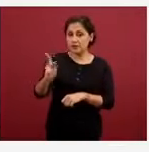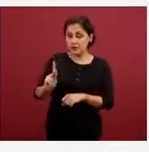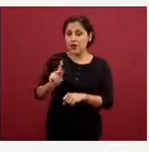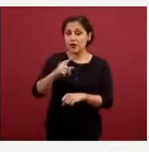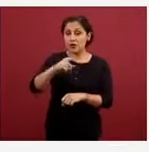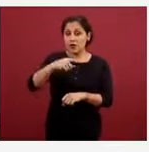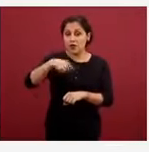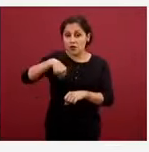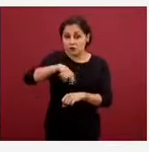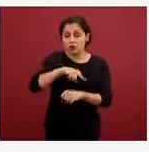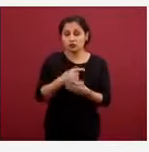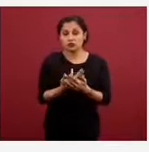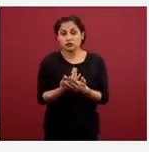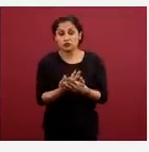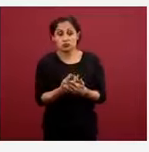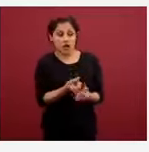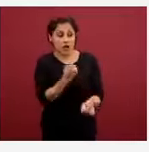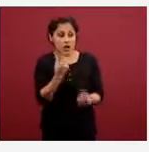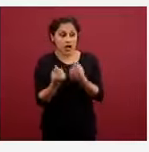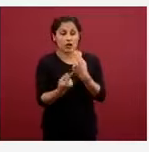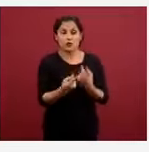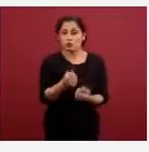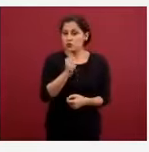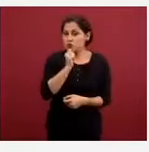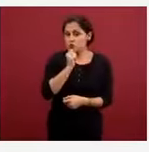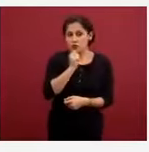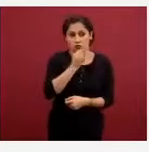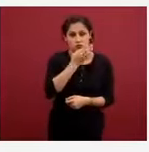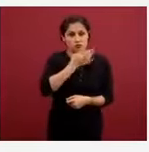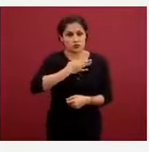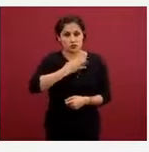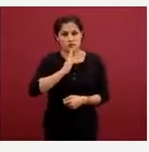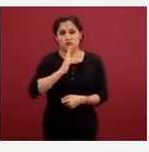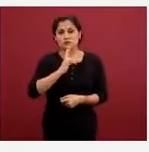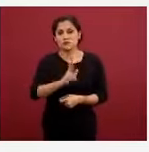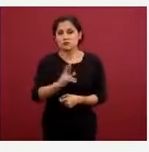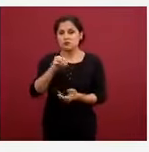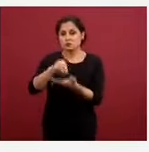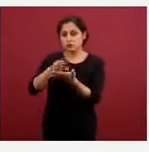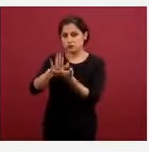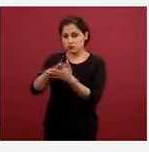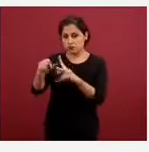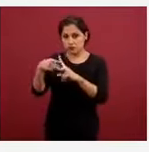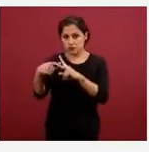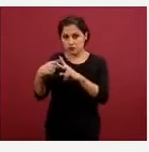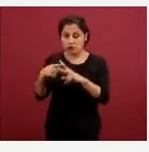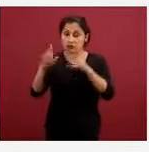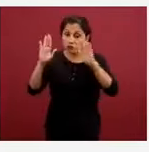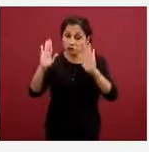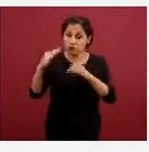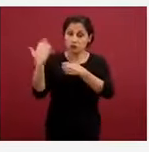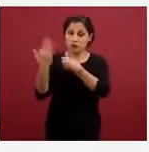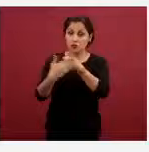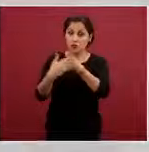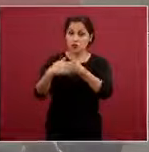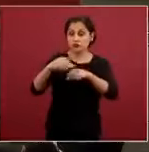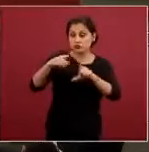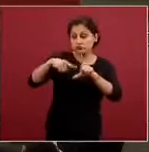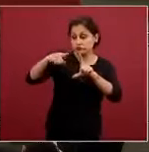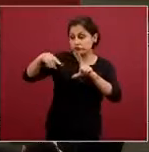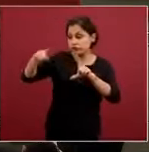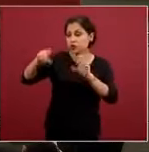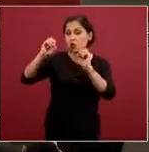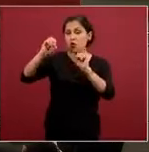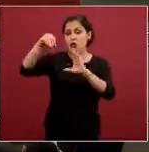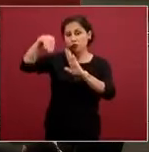todavía resultados. Por lo tanto, esa curva ascendente de la positividad podría seguir con esa tendencia o inclusive